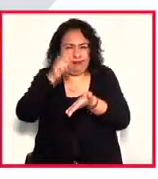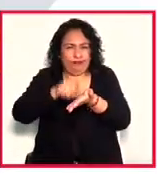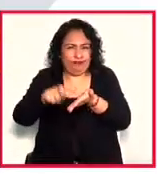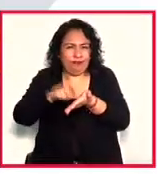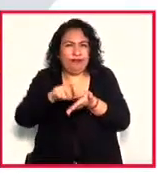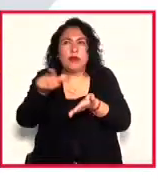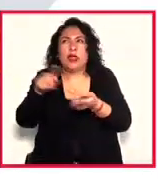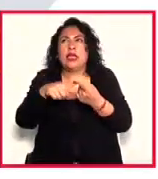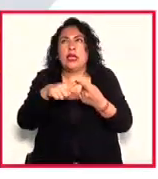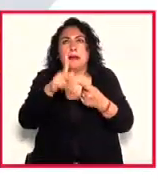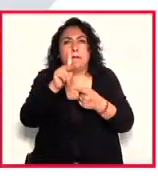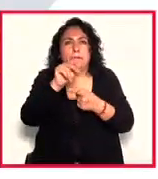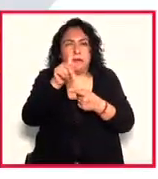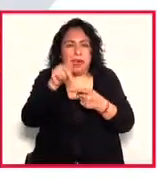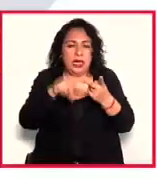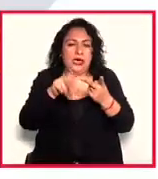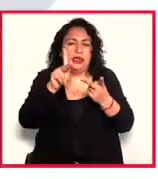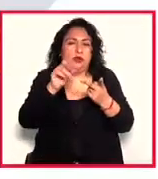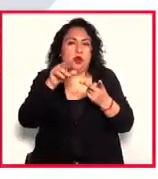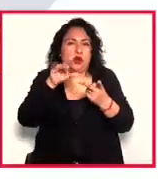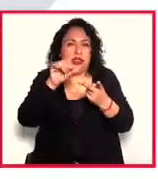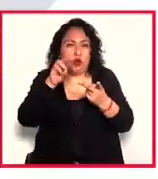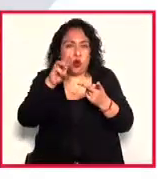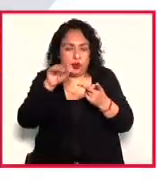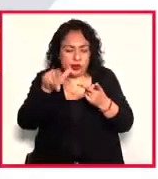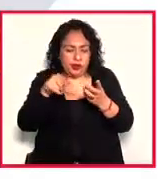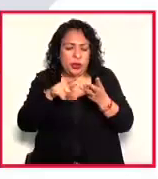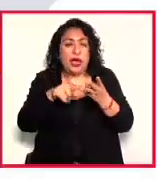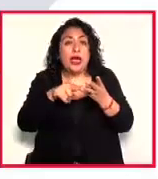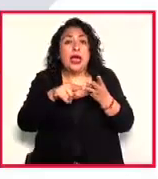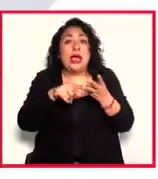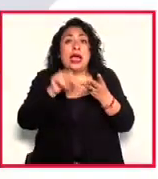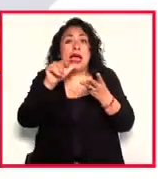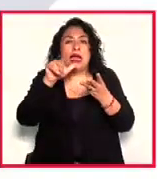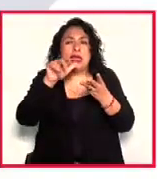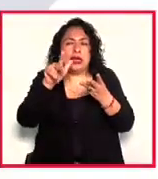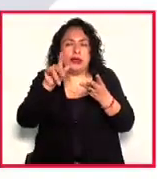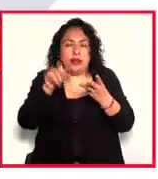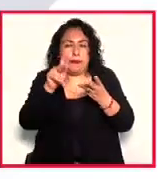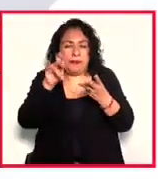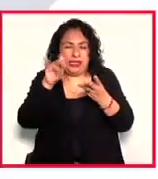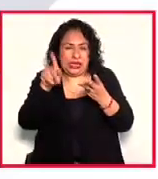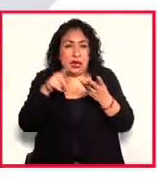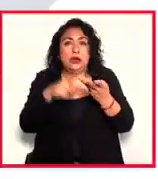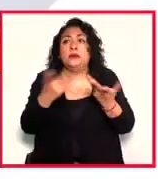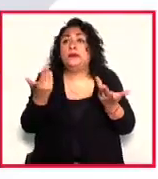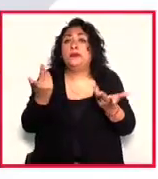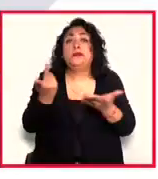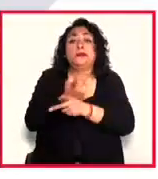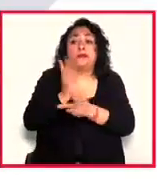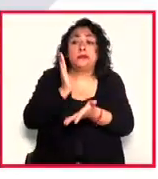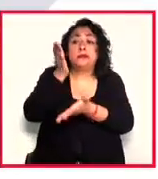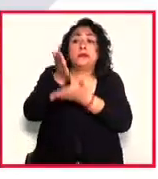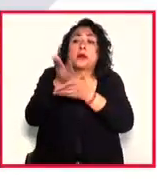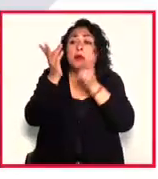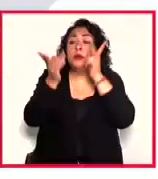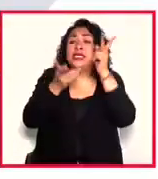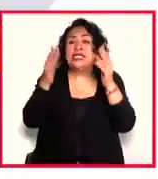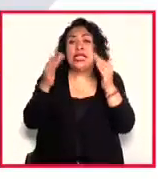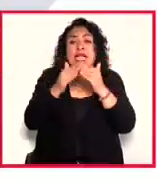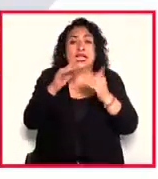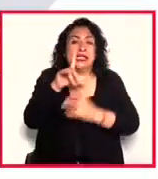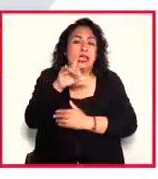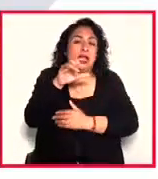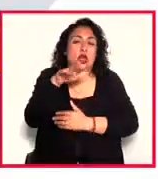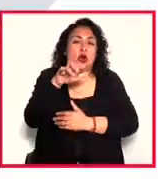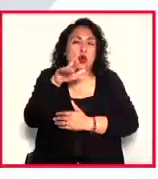Octavio Paz, de Elena Poniatowska, de Alejandra Pizarnik. ¿Qué sucede al visitar la casa de Leonora Carrington?